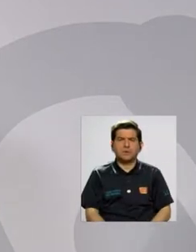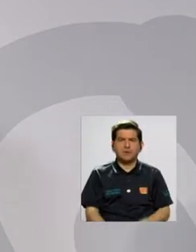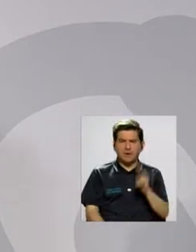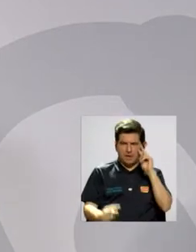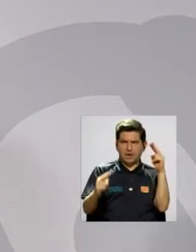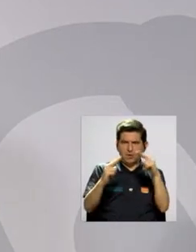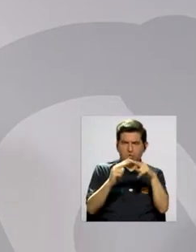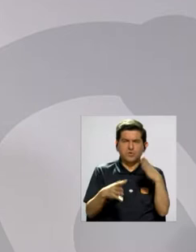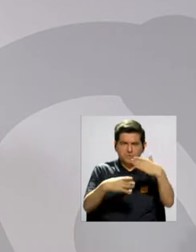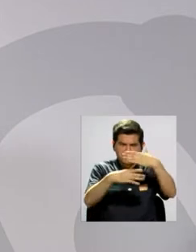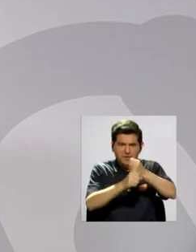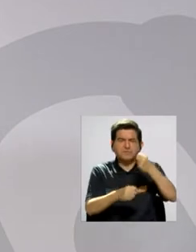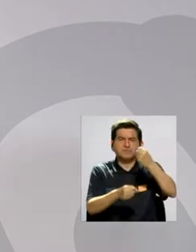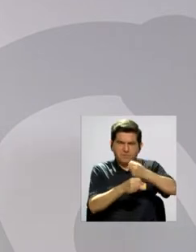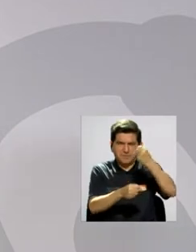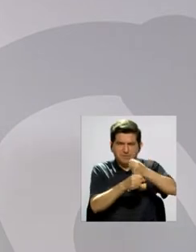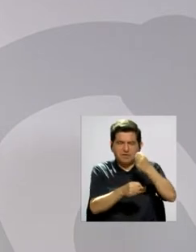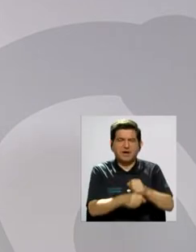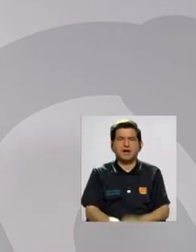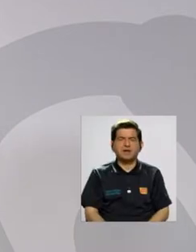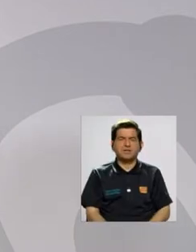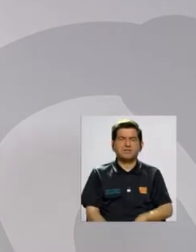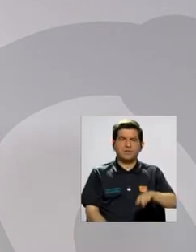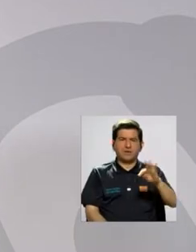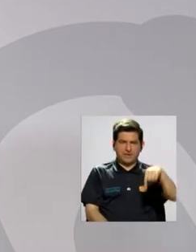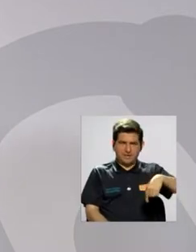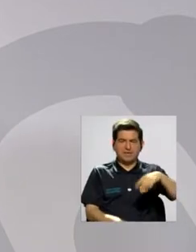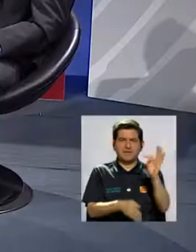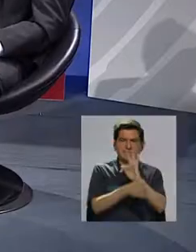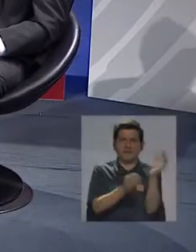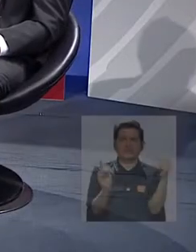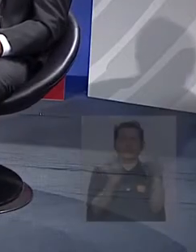conozcan este resumen elaborado con Televisión con Sentido.